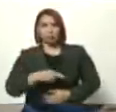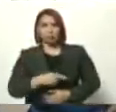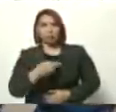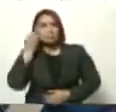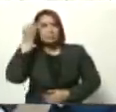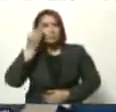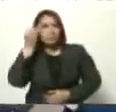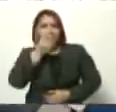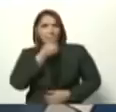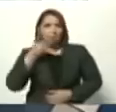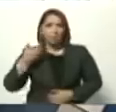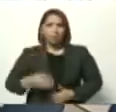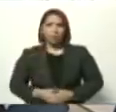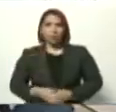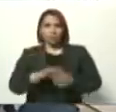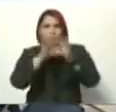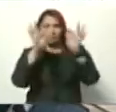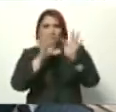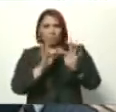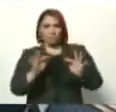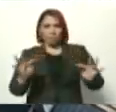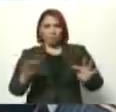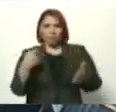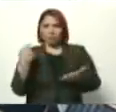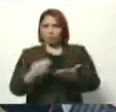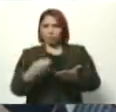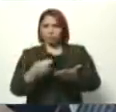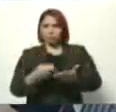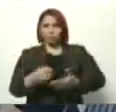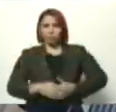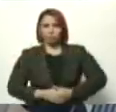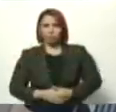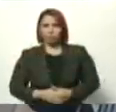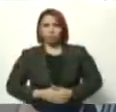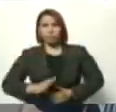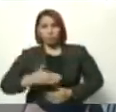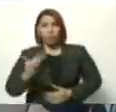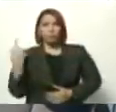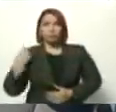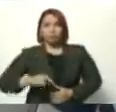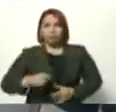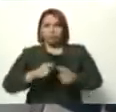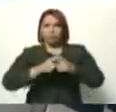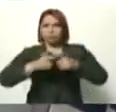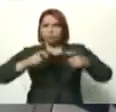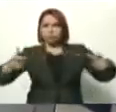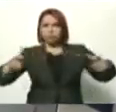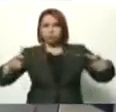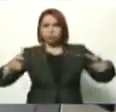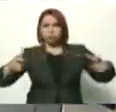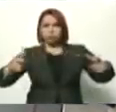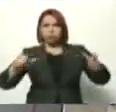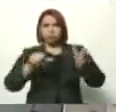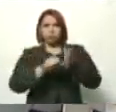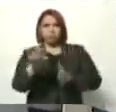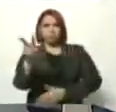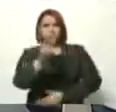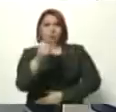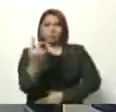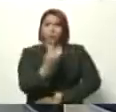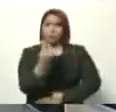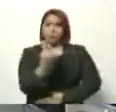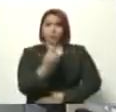a mejorar esos mecanismos de financiamiento para que podamos tener una expansión donde Venezuela ya no